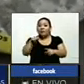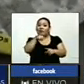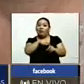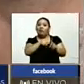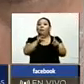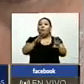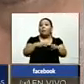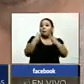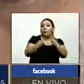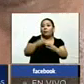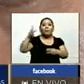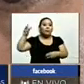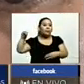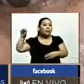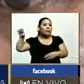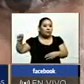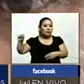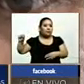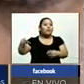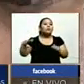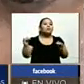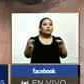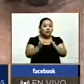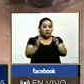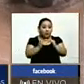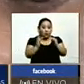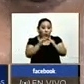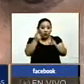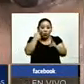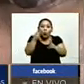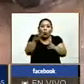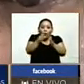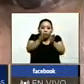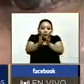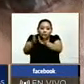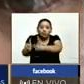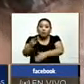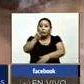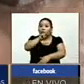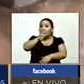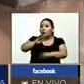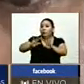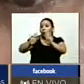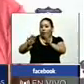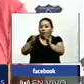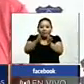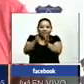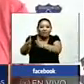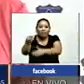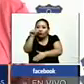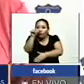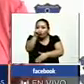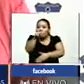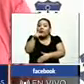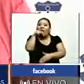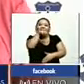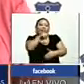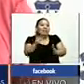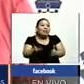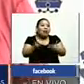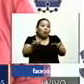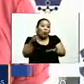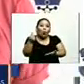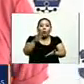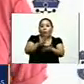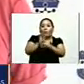pandillero de la MS, ¿verdad? Y así mismo se le incautó la cantidad de 249 porciones de marihuana. La droga decomisada tiene